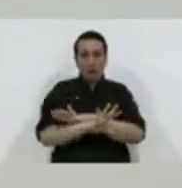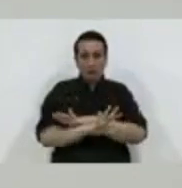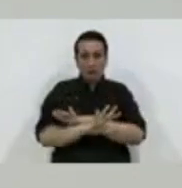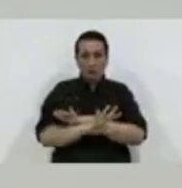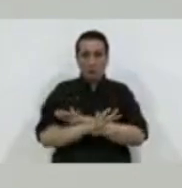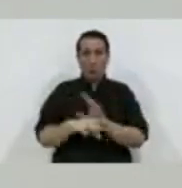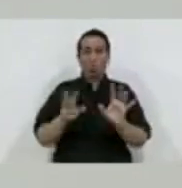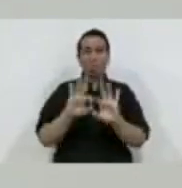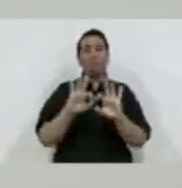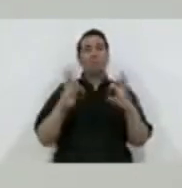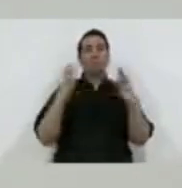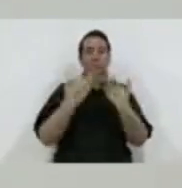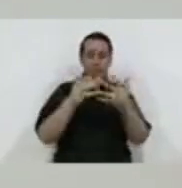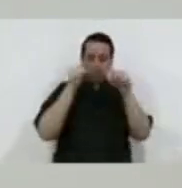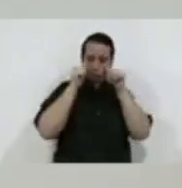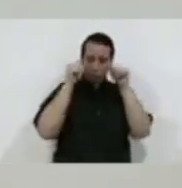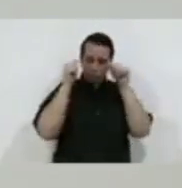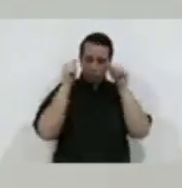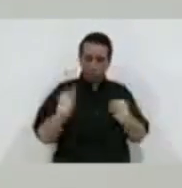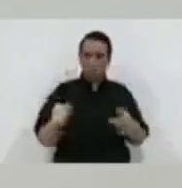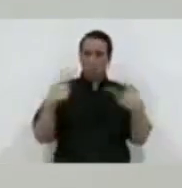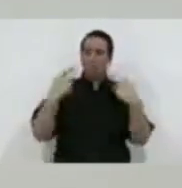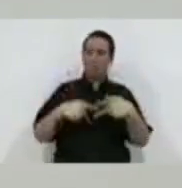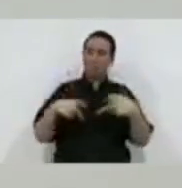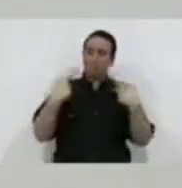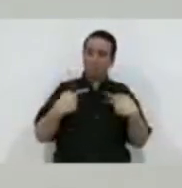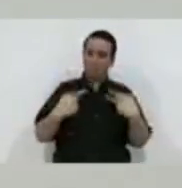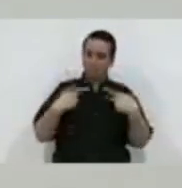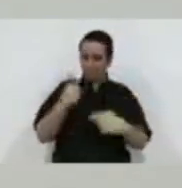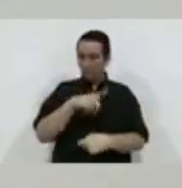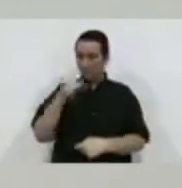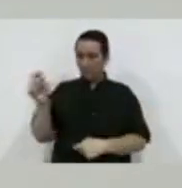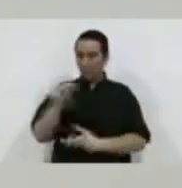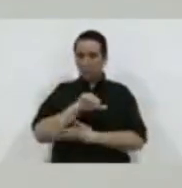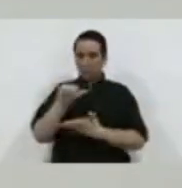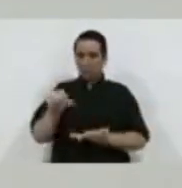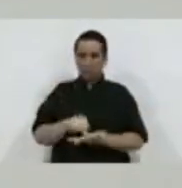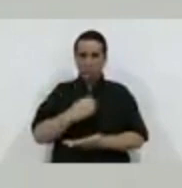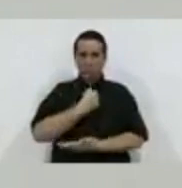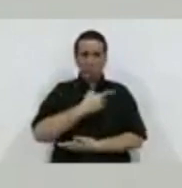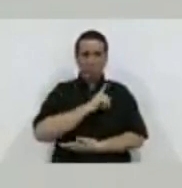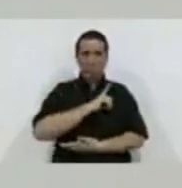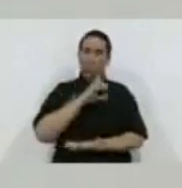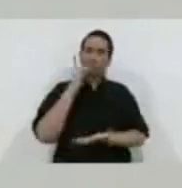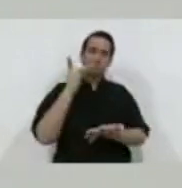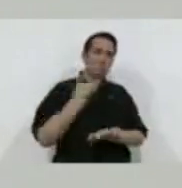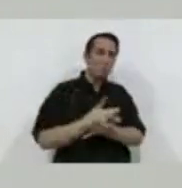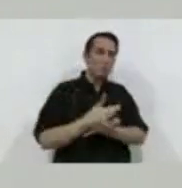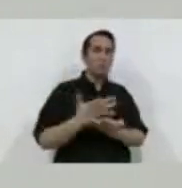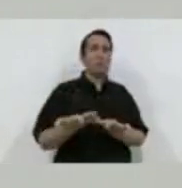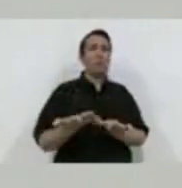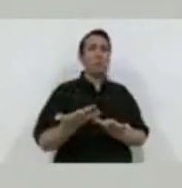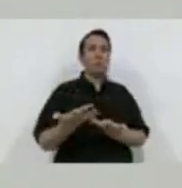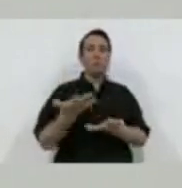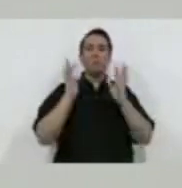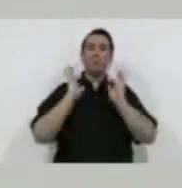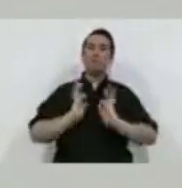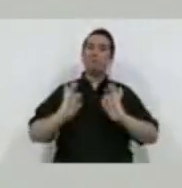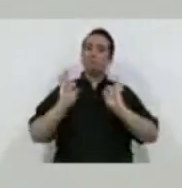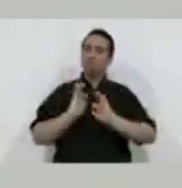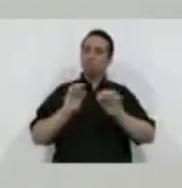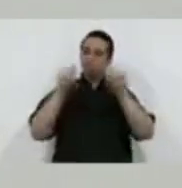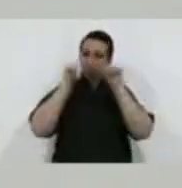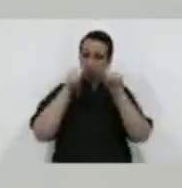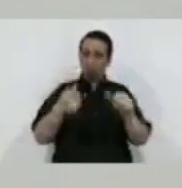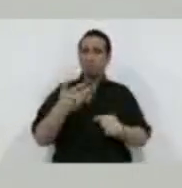la manera de atender, para que la gente cuando se vaya de su centro de salud, no solamente se vaya con la tranquilidad de que lo